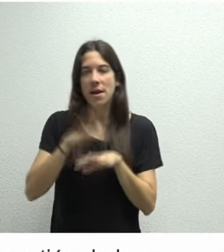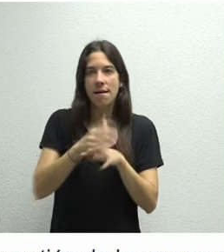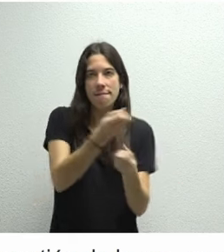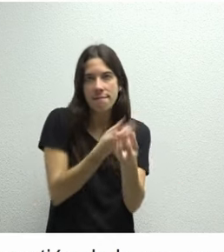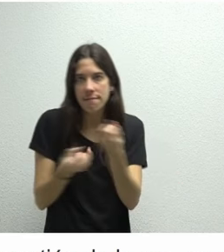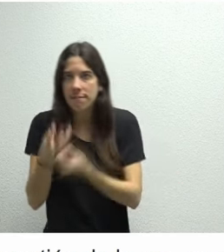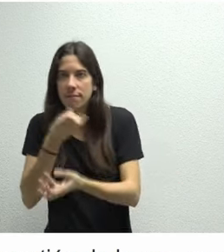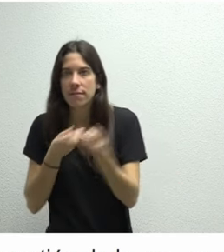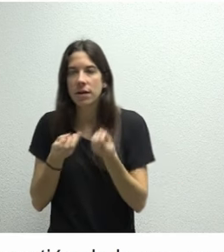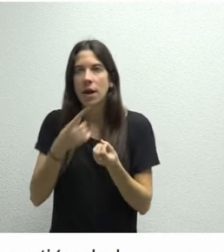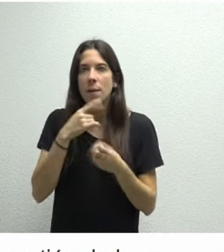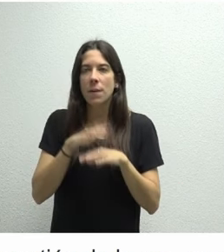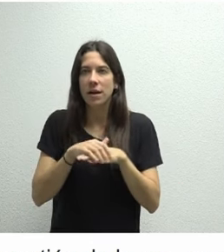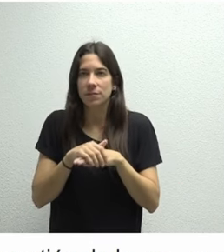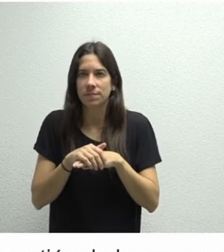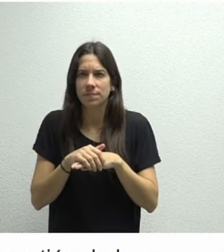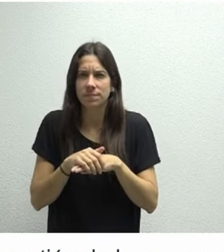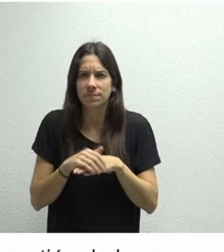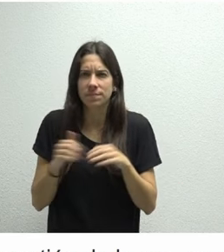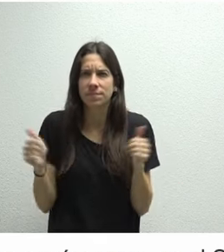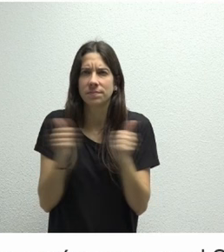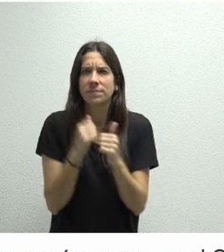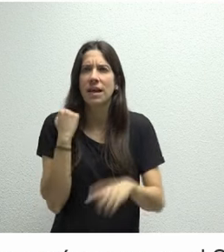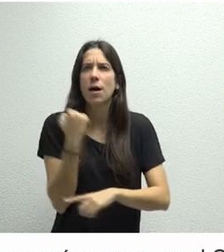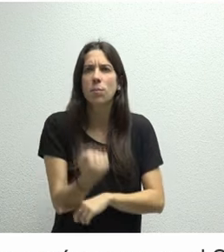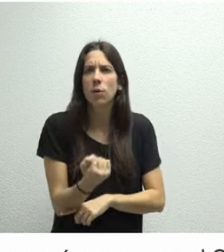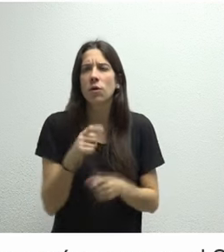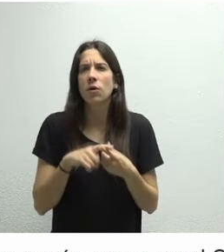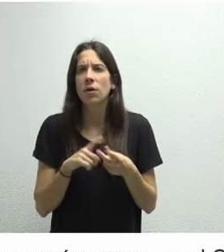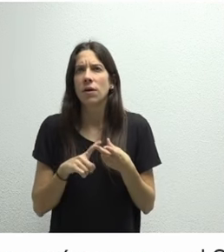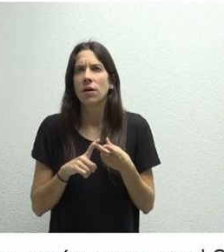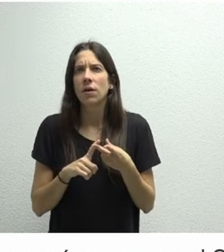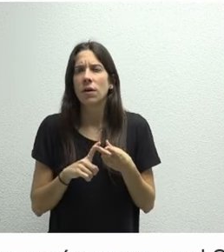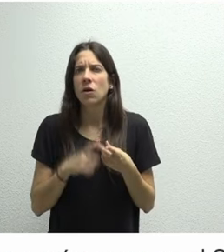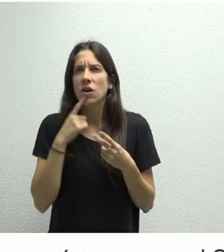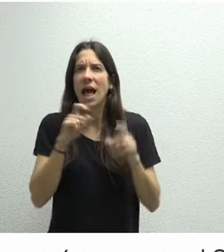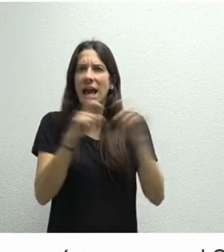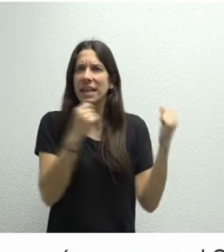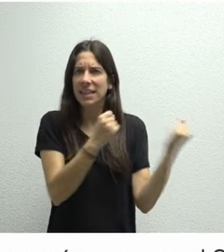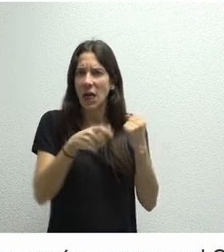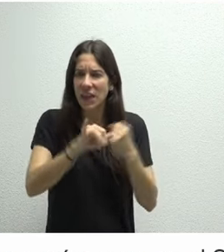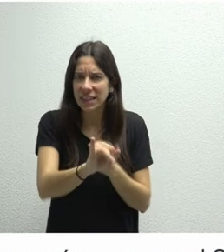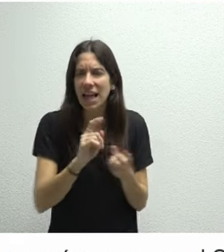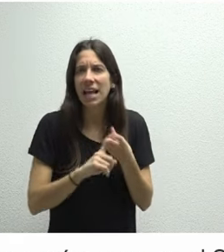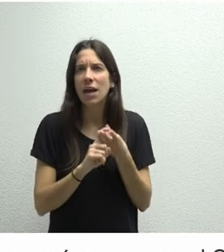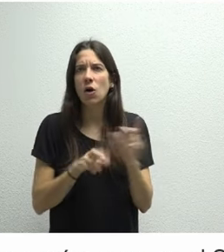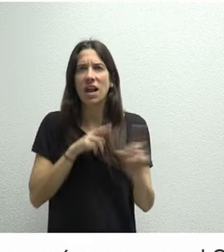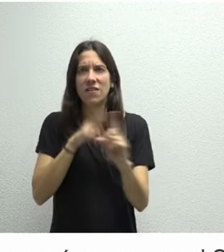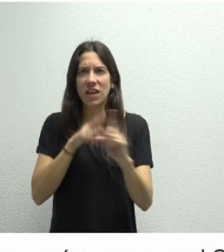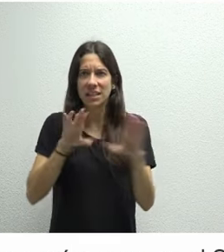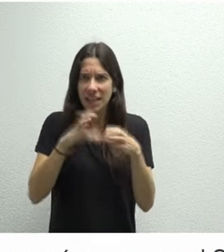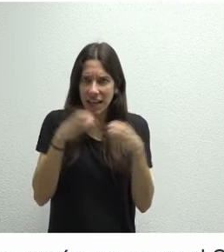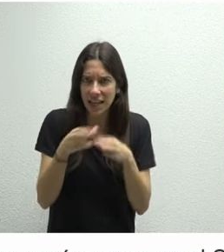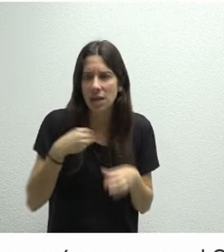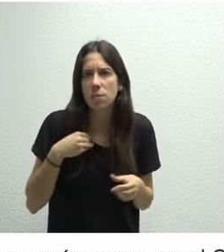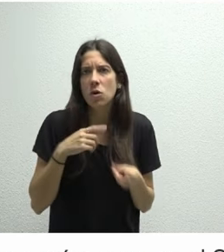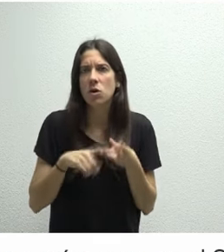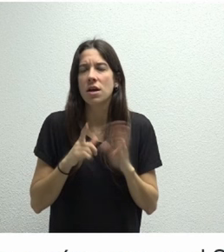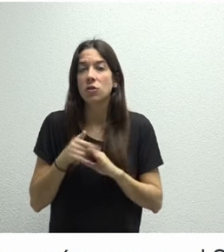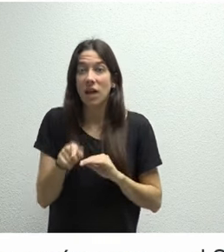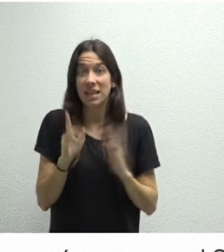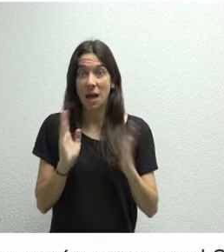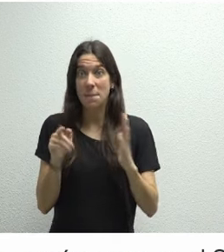la esalen de apoyos con el la entidad que tiene con el referente del equipo entonces esa parte